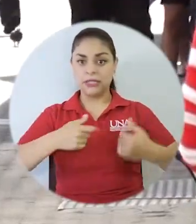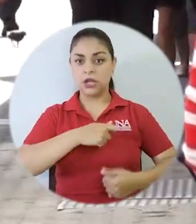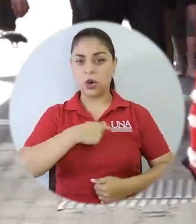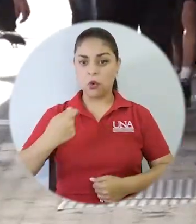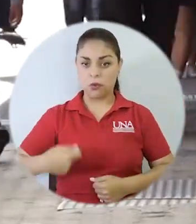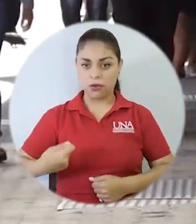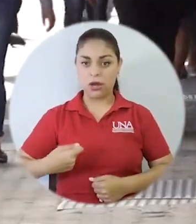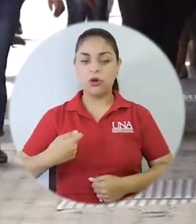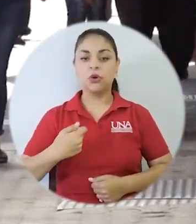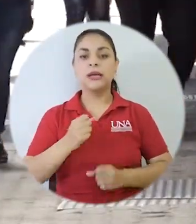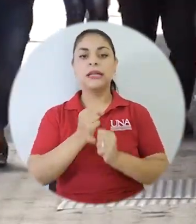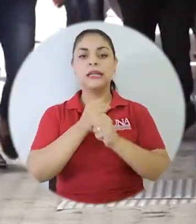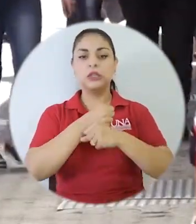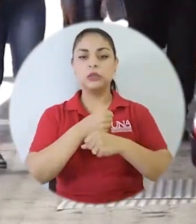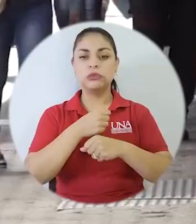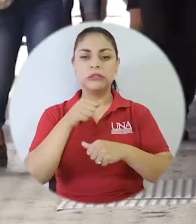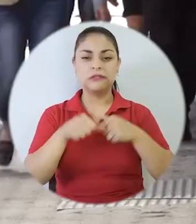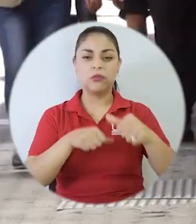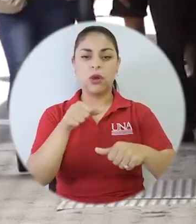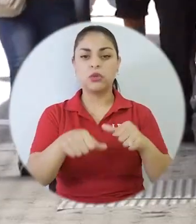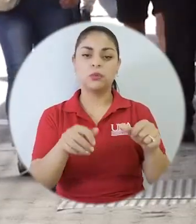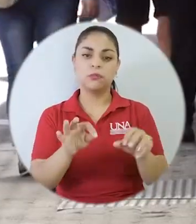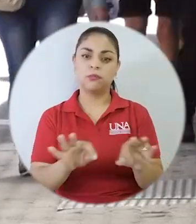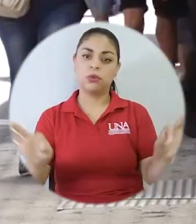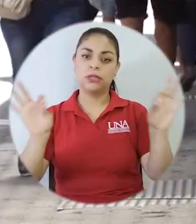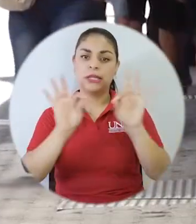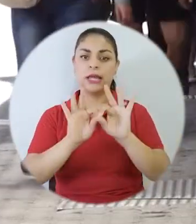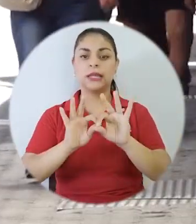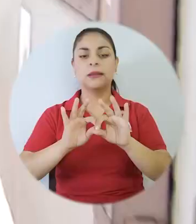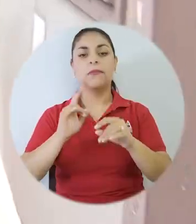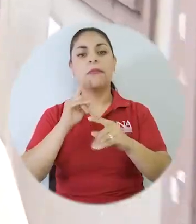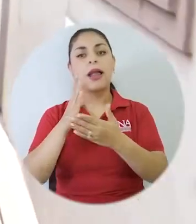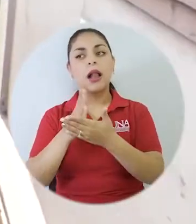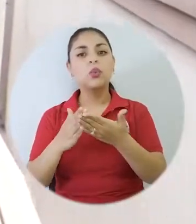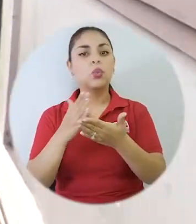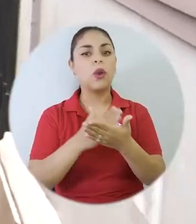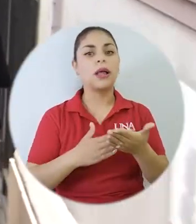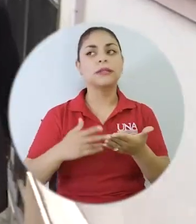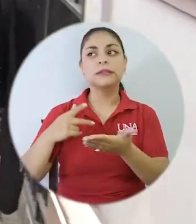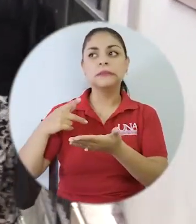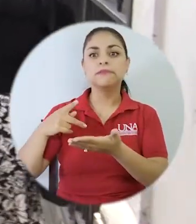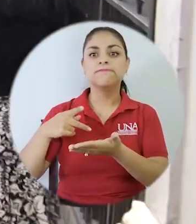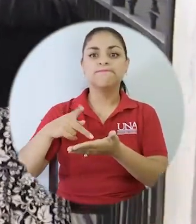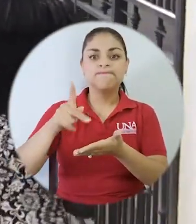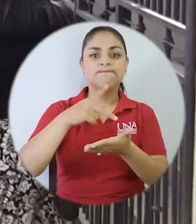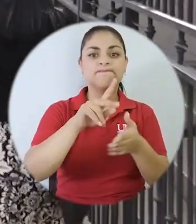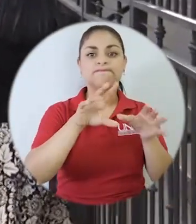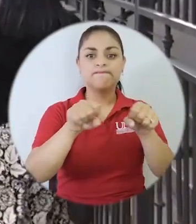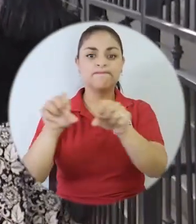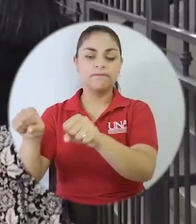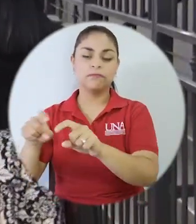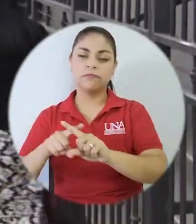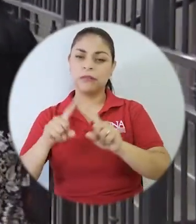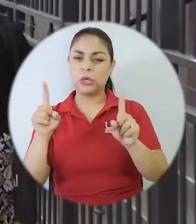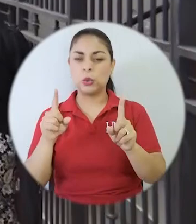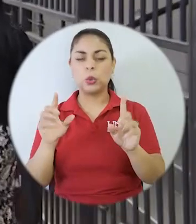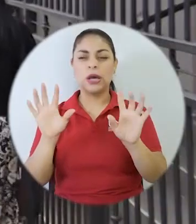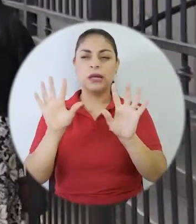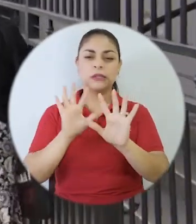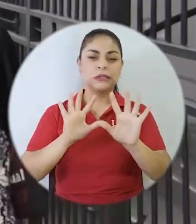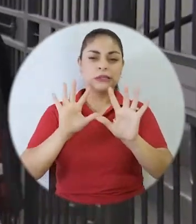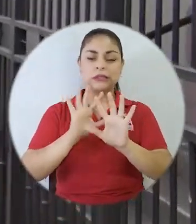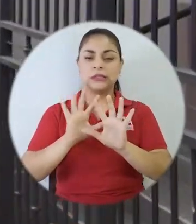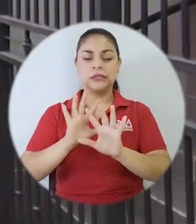presente gobierno hizo un esfuerzo importante, ¿verdad? El MOP para algunas inversiones, pero bueno, se nos ha